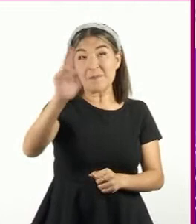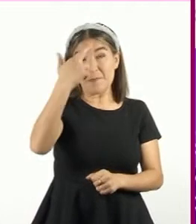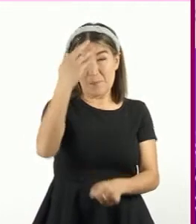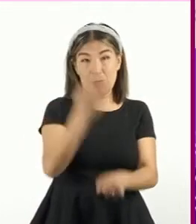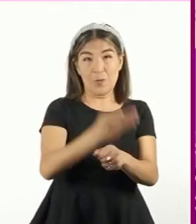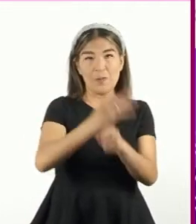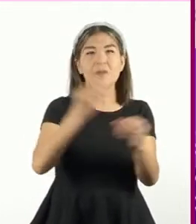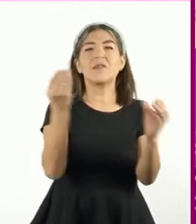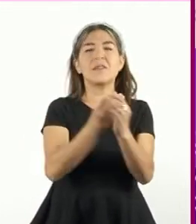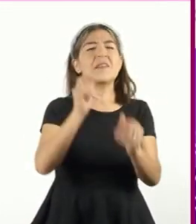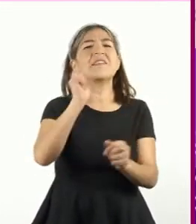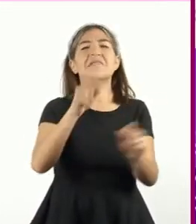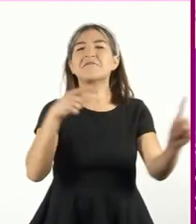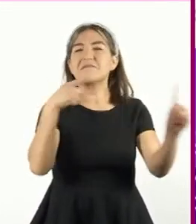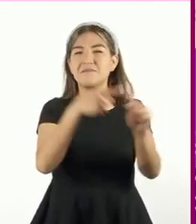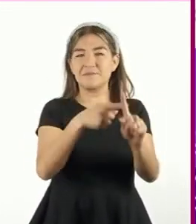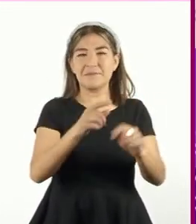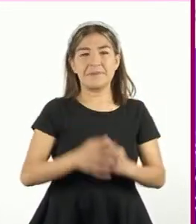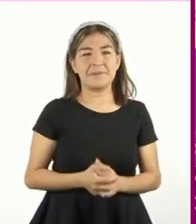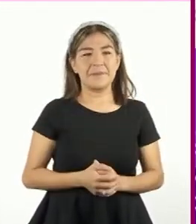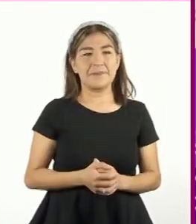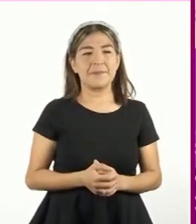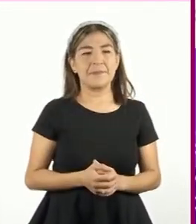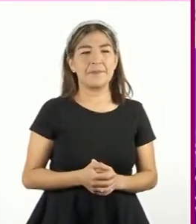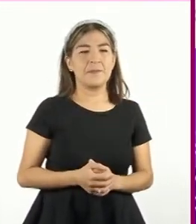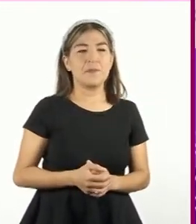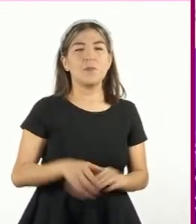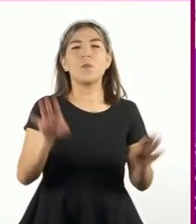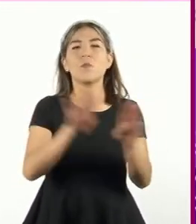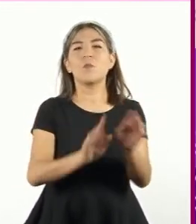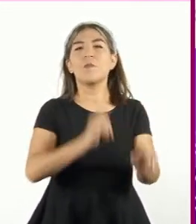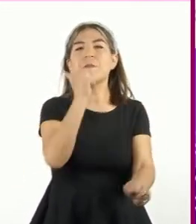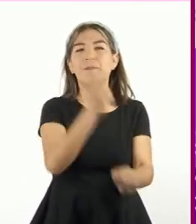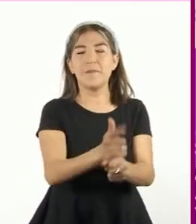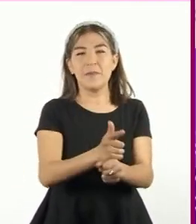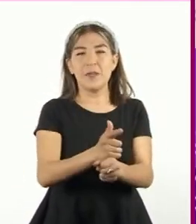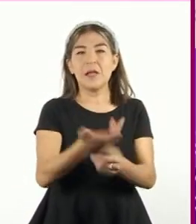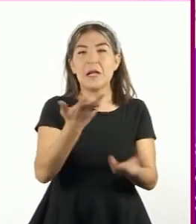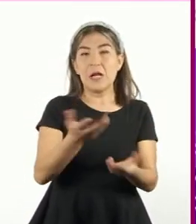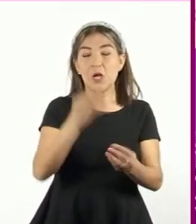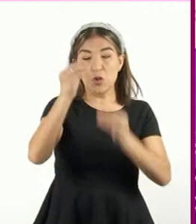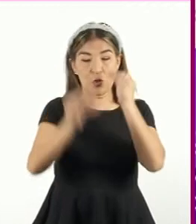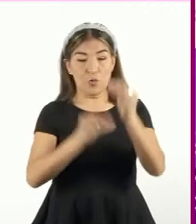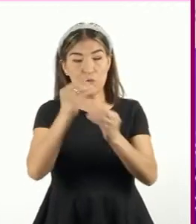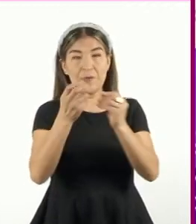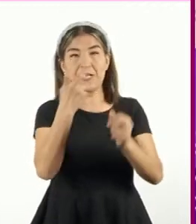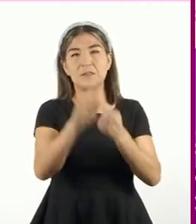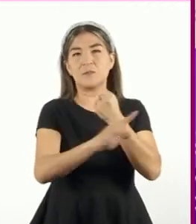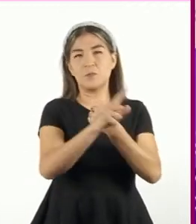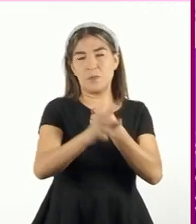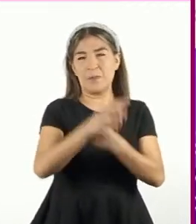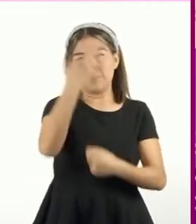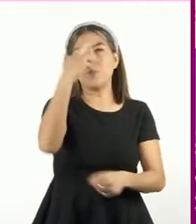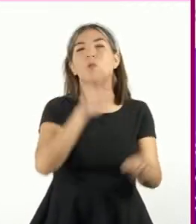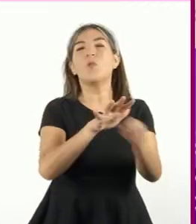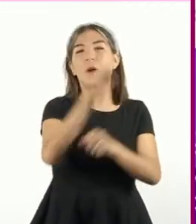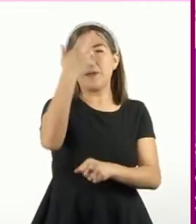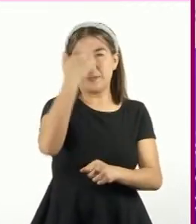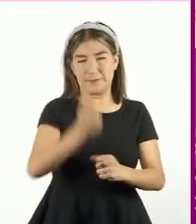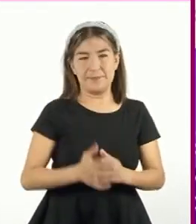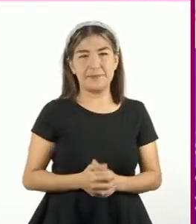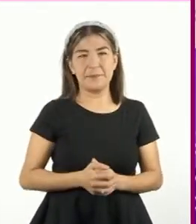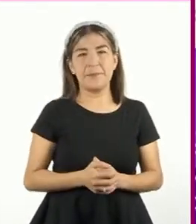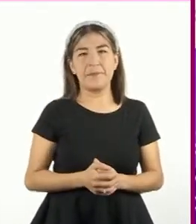sesión nos centraremos solamente en identificar el conflicto y sus causas. Profesor,